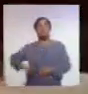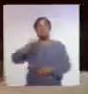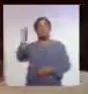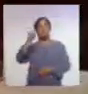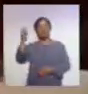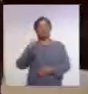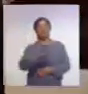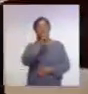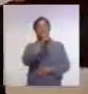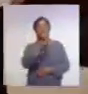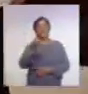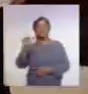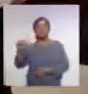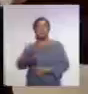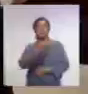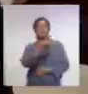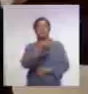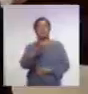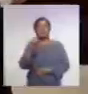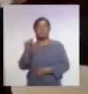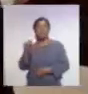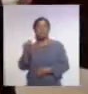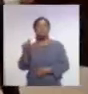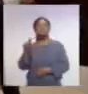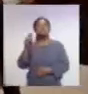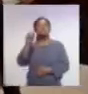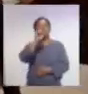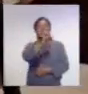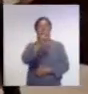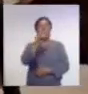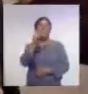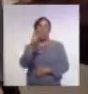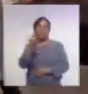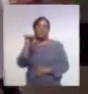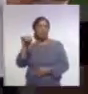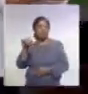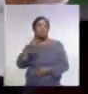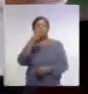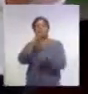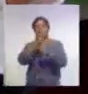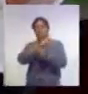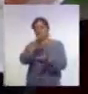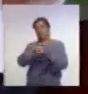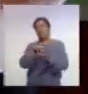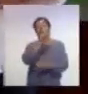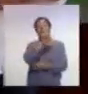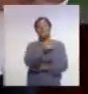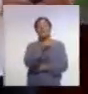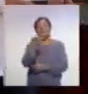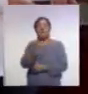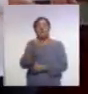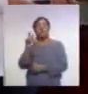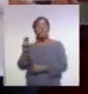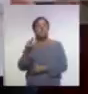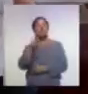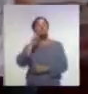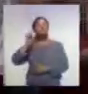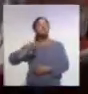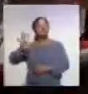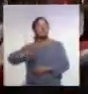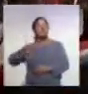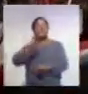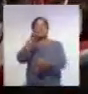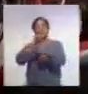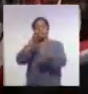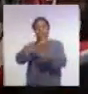Diego Armando y Roxana Tlatepa, de San Pablo del Monte, obtuvieron el segundo lugar. Y Azalia Arim Romero, de Zacatelco, recibió el